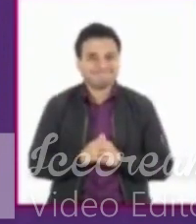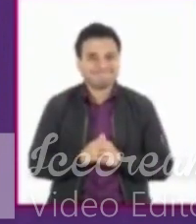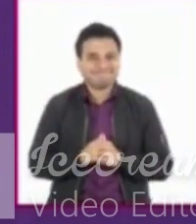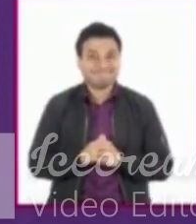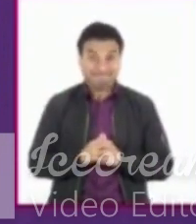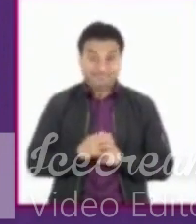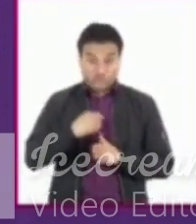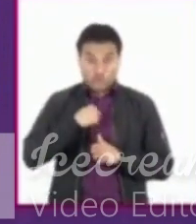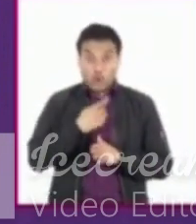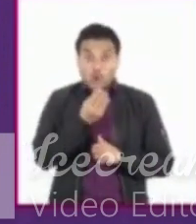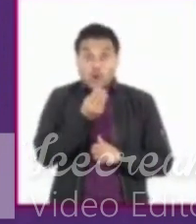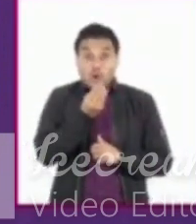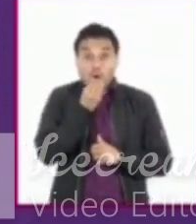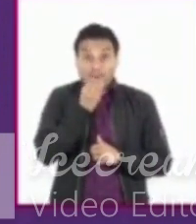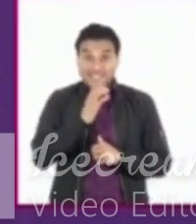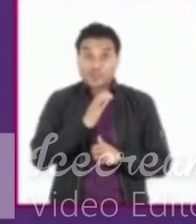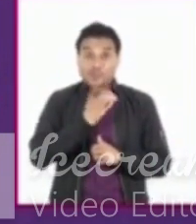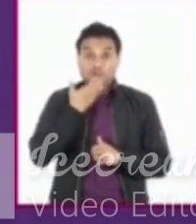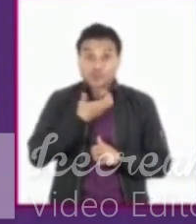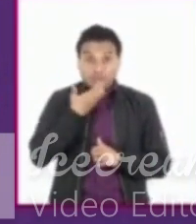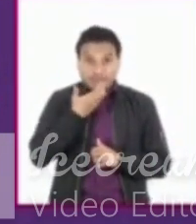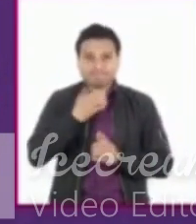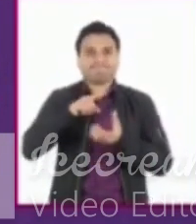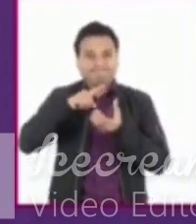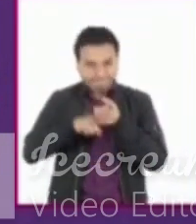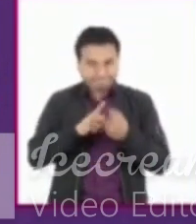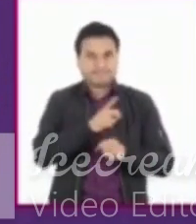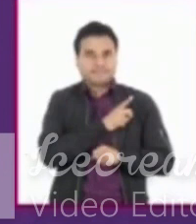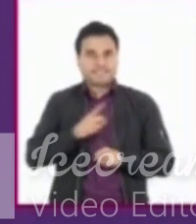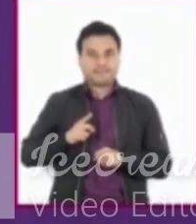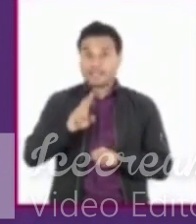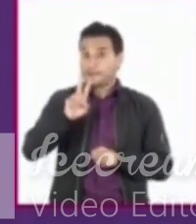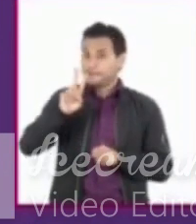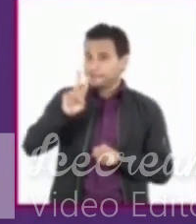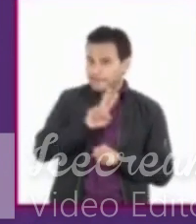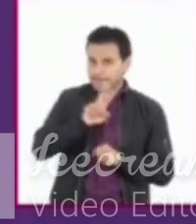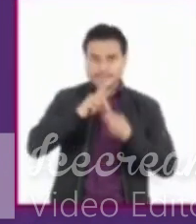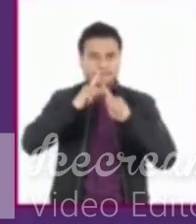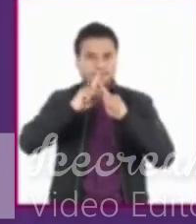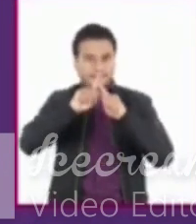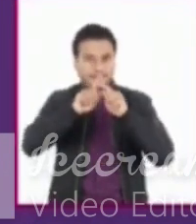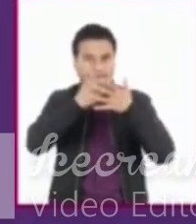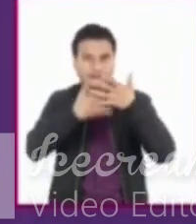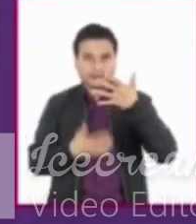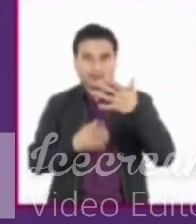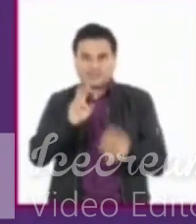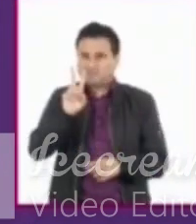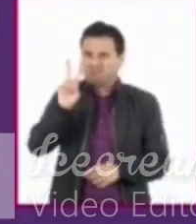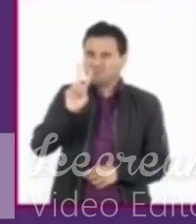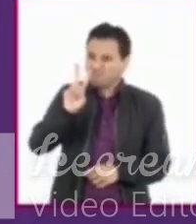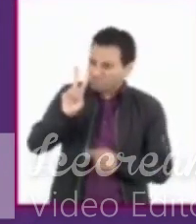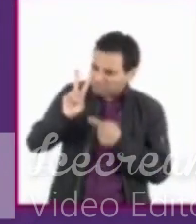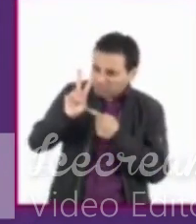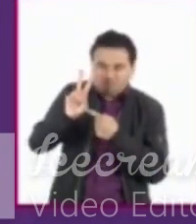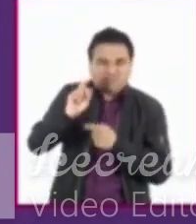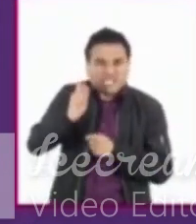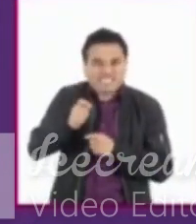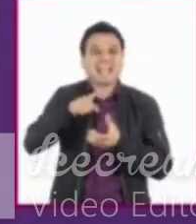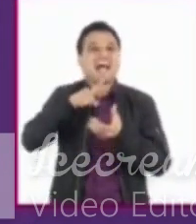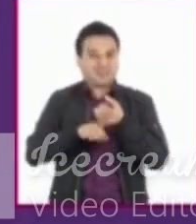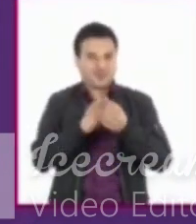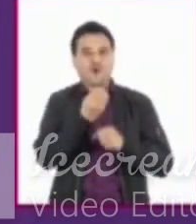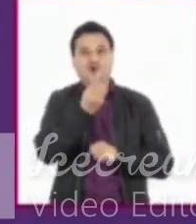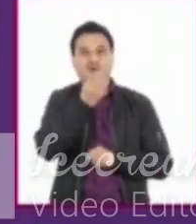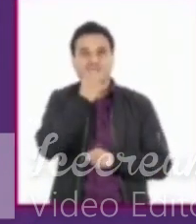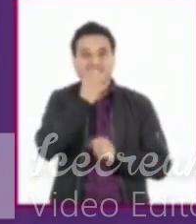Nuestra dieta debe tener un contenido adecuado de nutrimentos, que son las sustancias que están en los alimentos y que